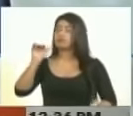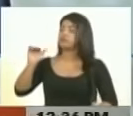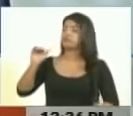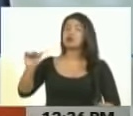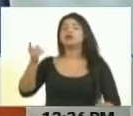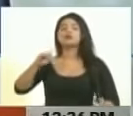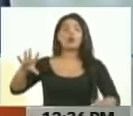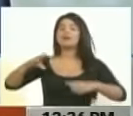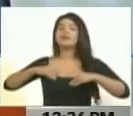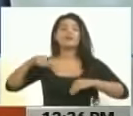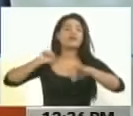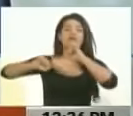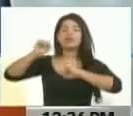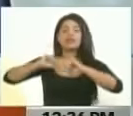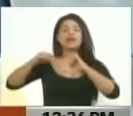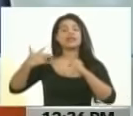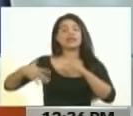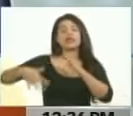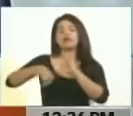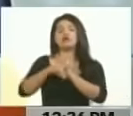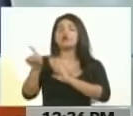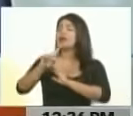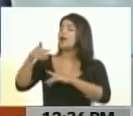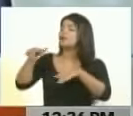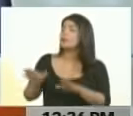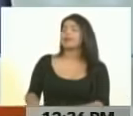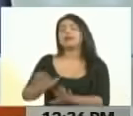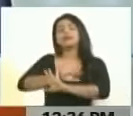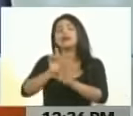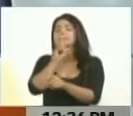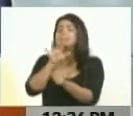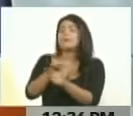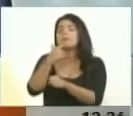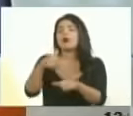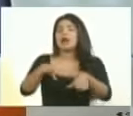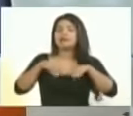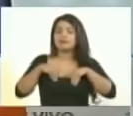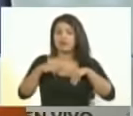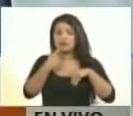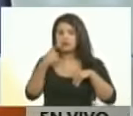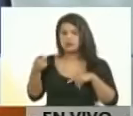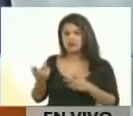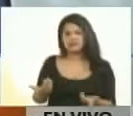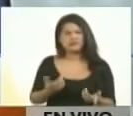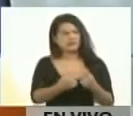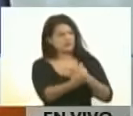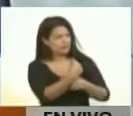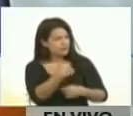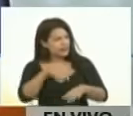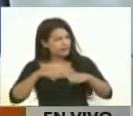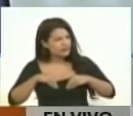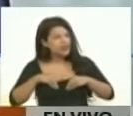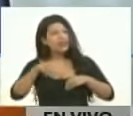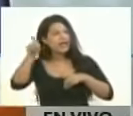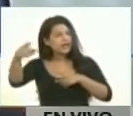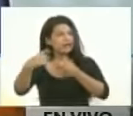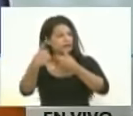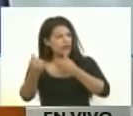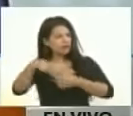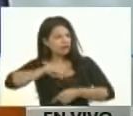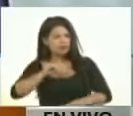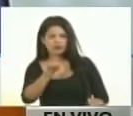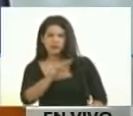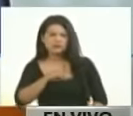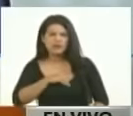defensa de los derechos soberanos de nuestro país. Es una clase apátrida, es una